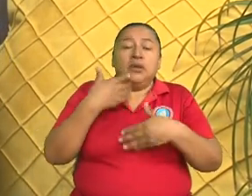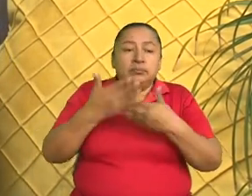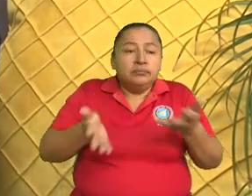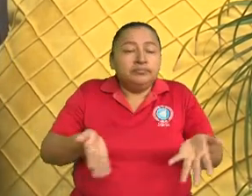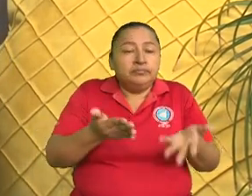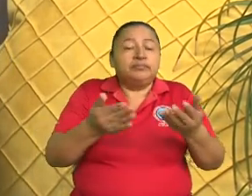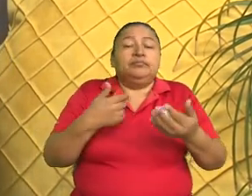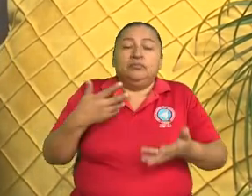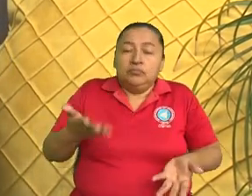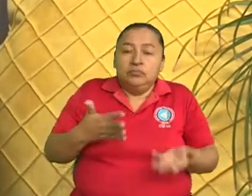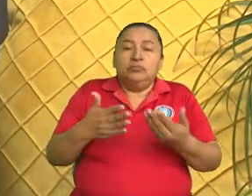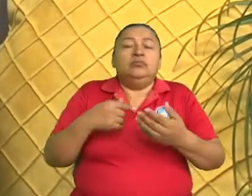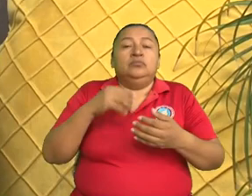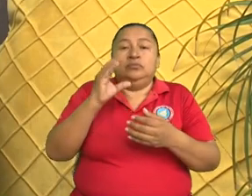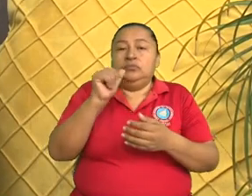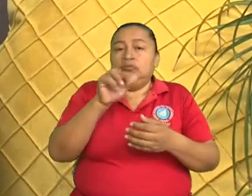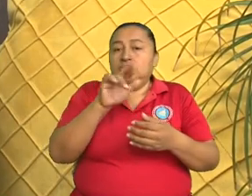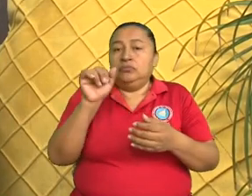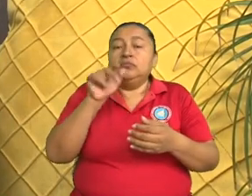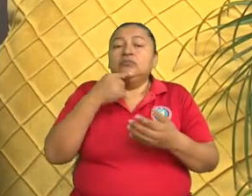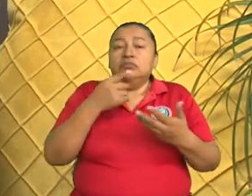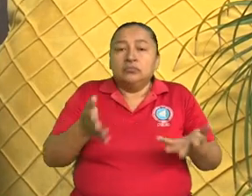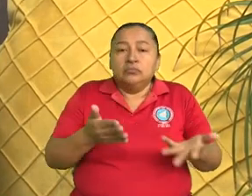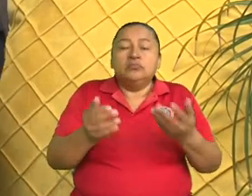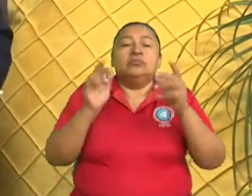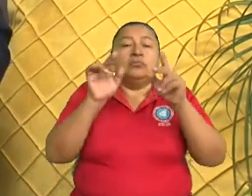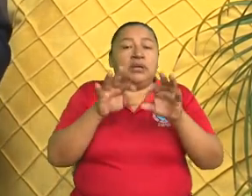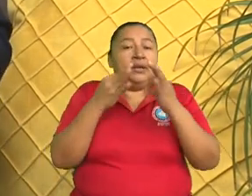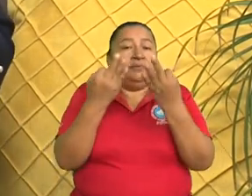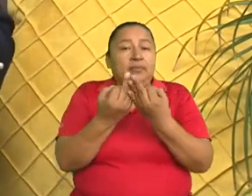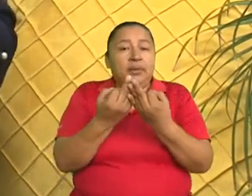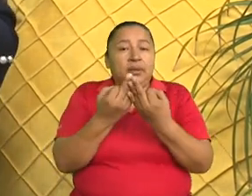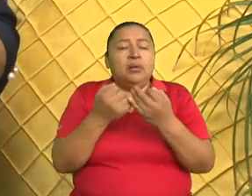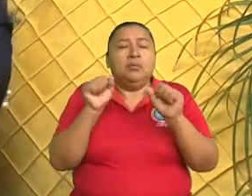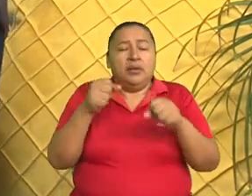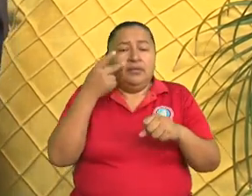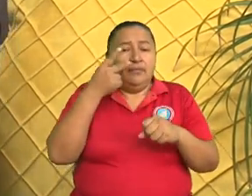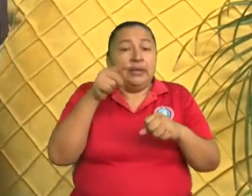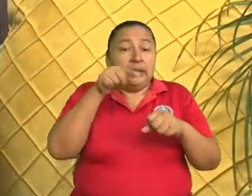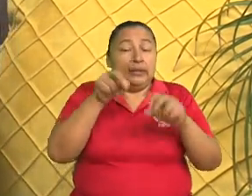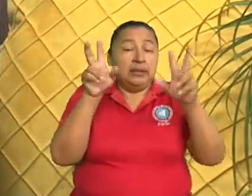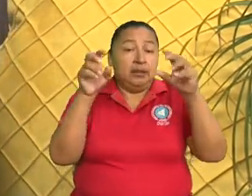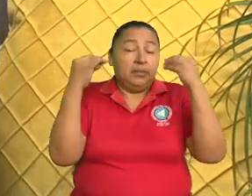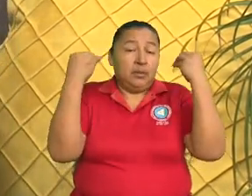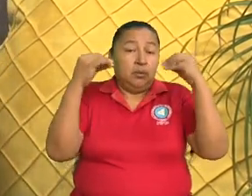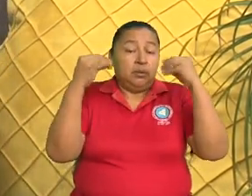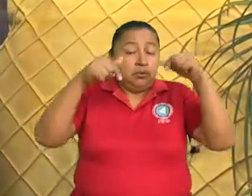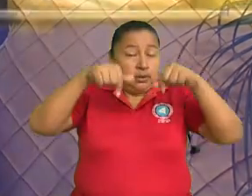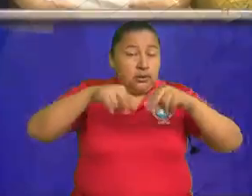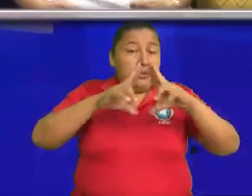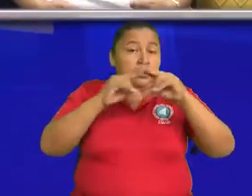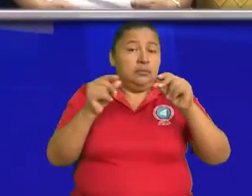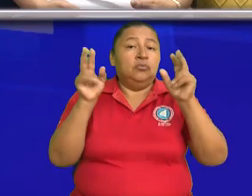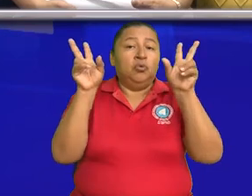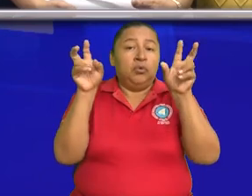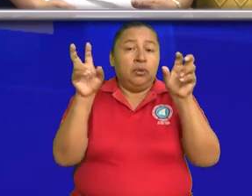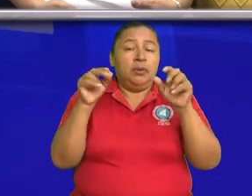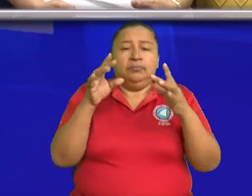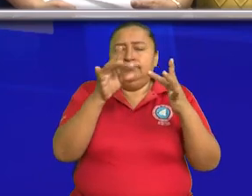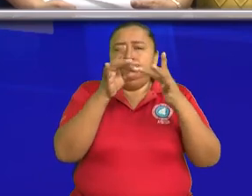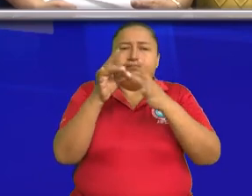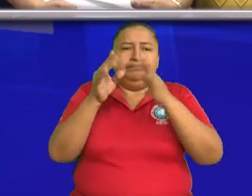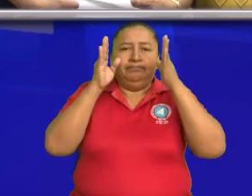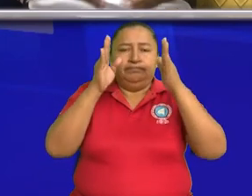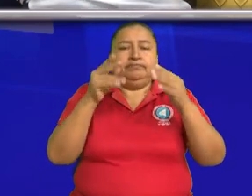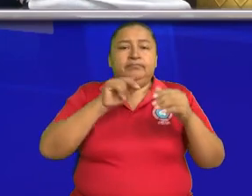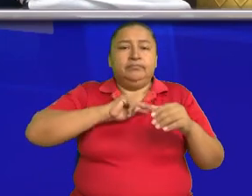la promoción de las carreras y el estímulo para que las familias vean que este tema de la educación en Nicaragua, hoy por hoy, es un tema de prioridad para